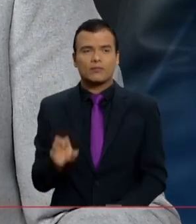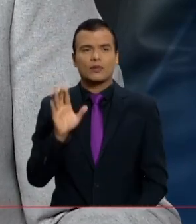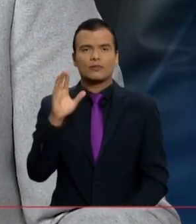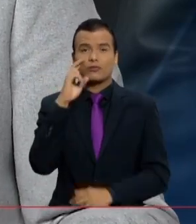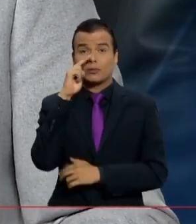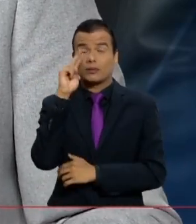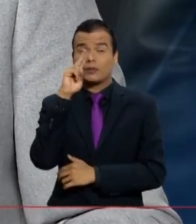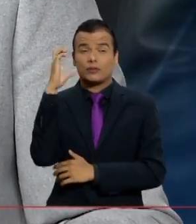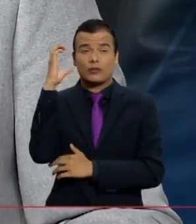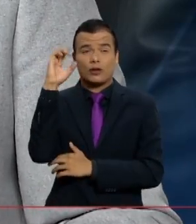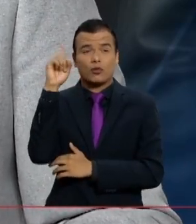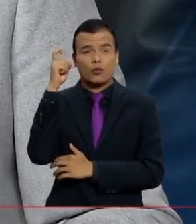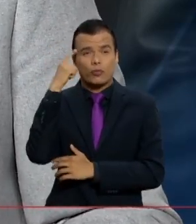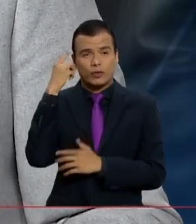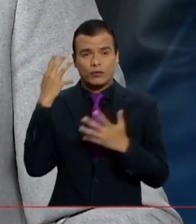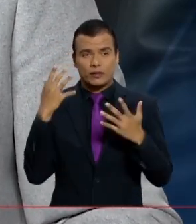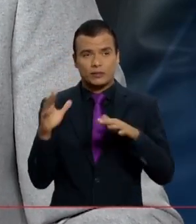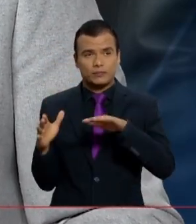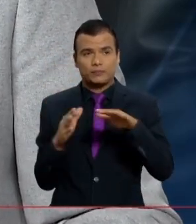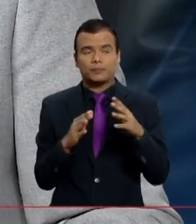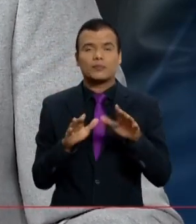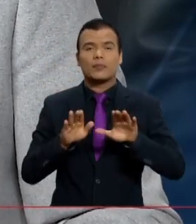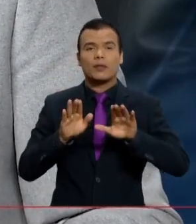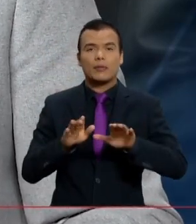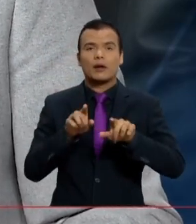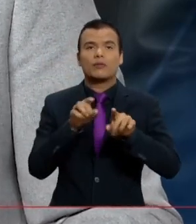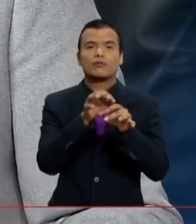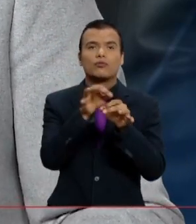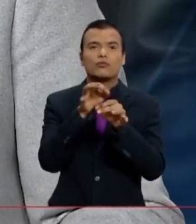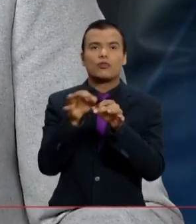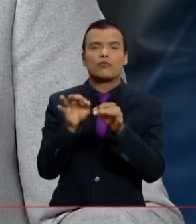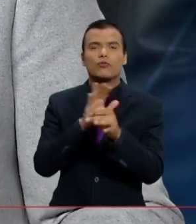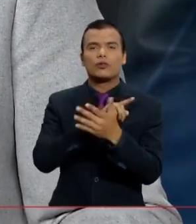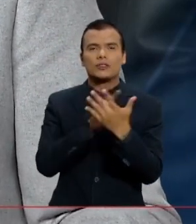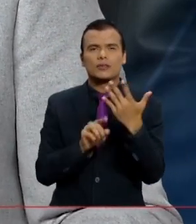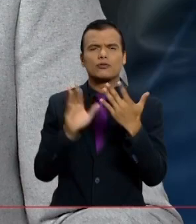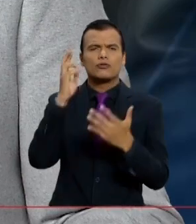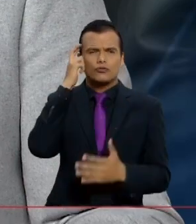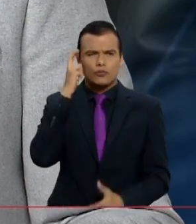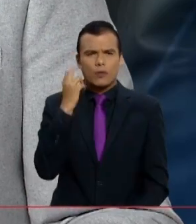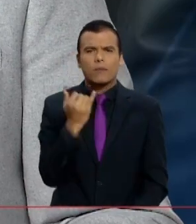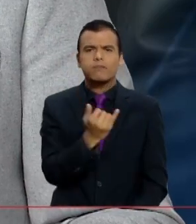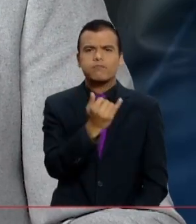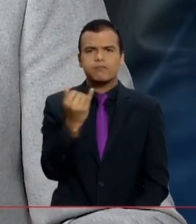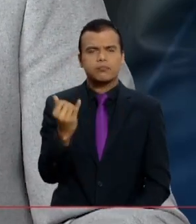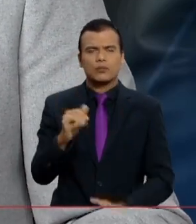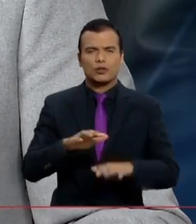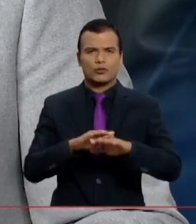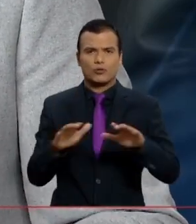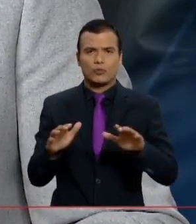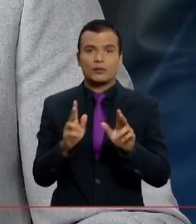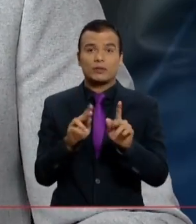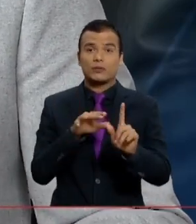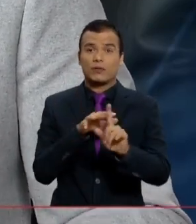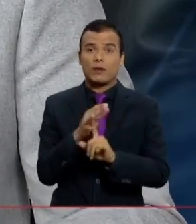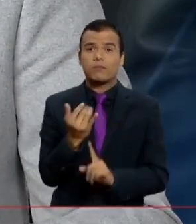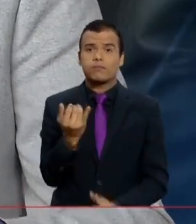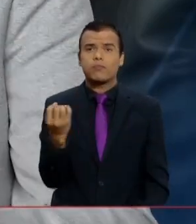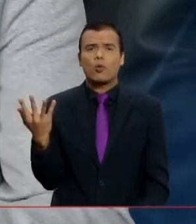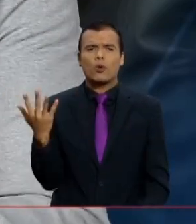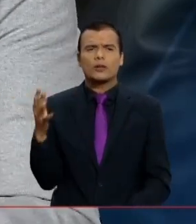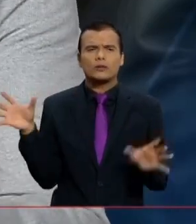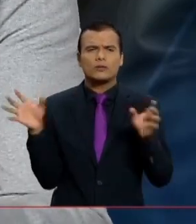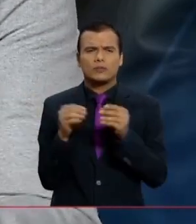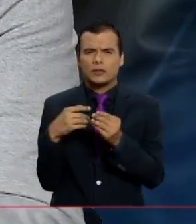que terminó el paro anunciado por el ELN en 5 municipios del sur del Chocó. Por lo menos 30.000 personas eran las afectadas. Cristian Cuesta,